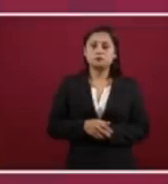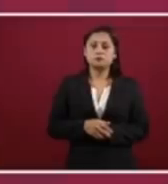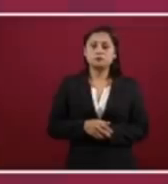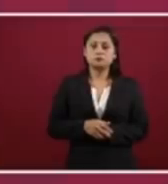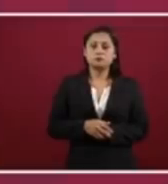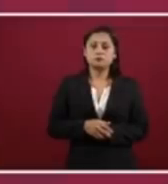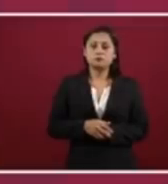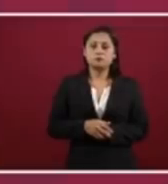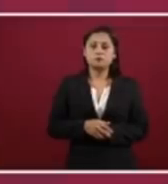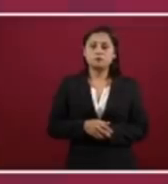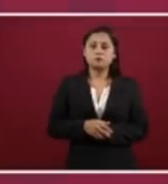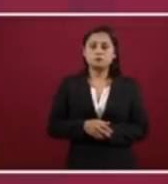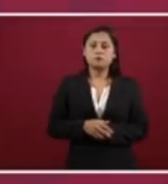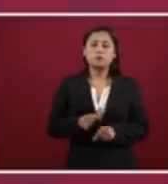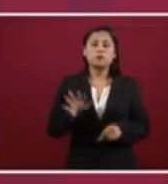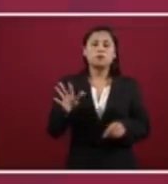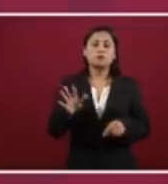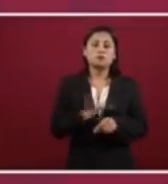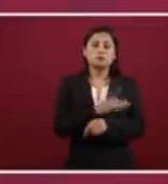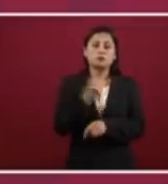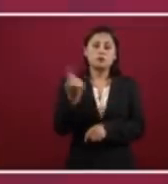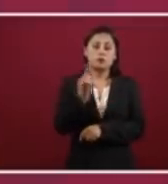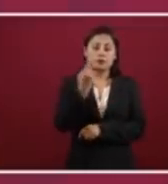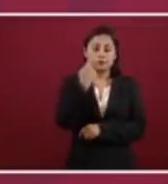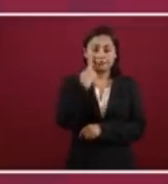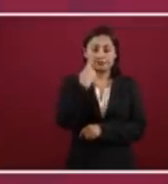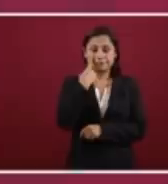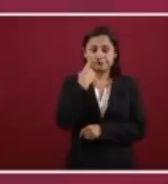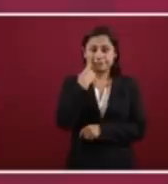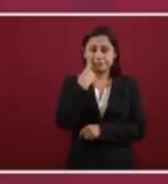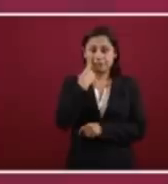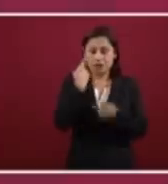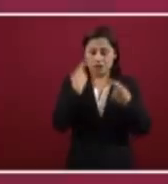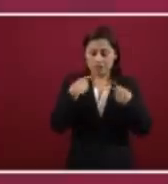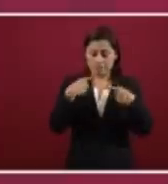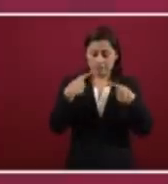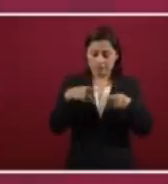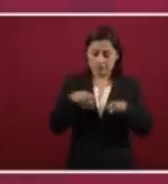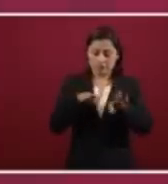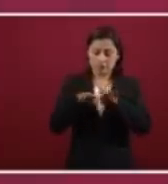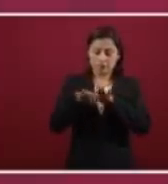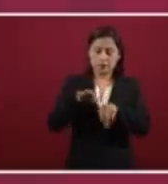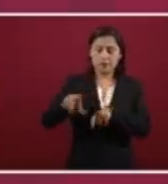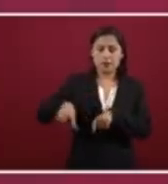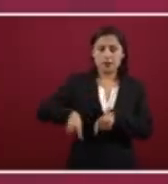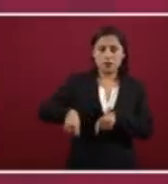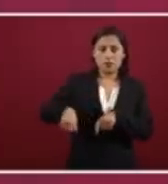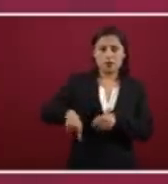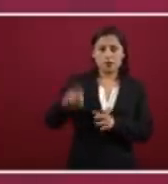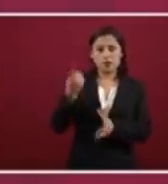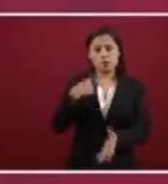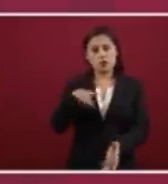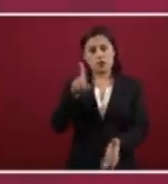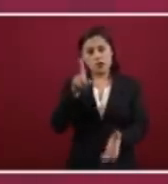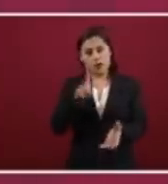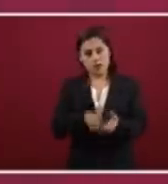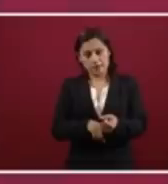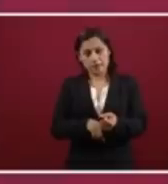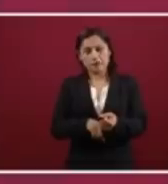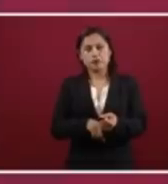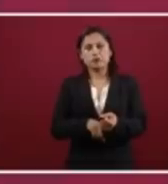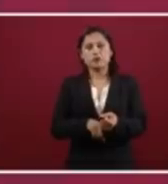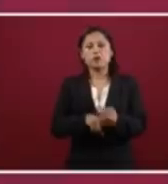a servidores públicos en esta institución o en cualquiera, sumisos,